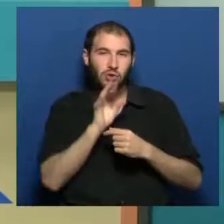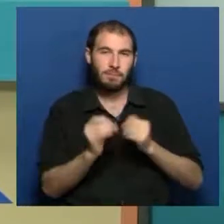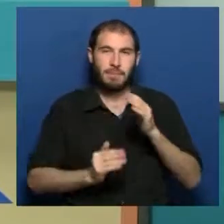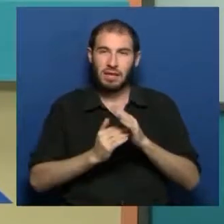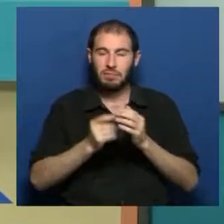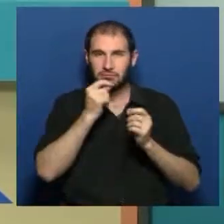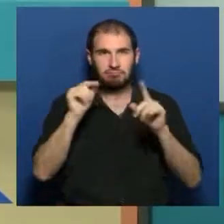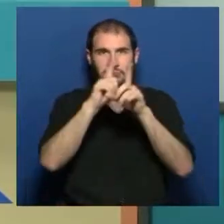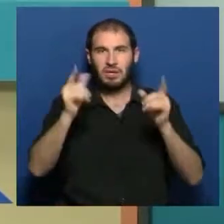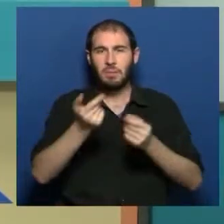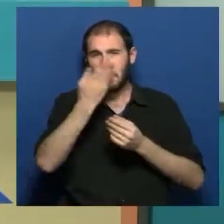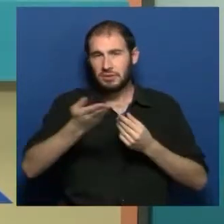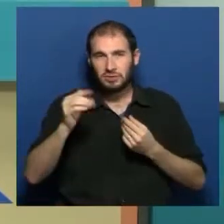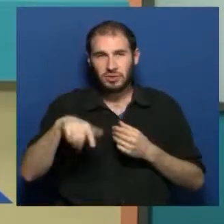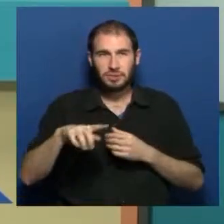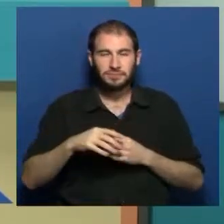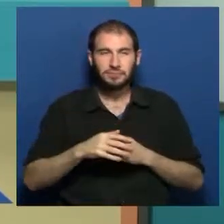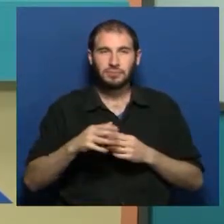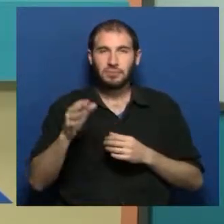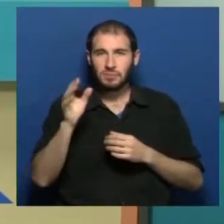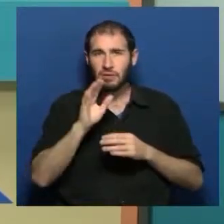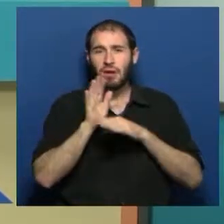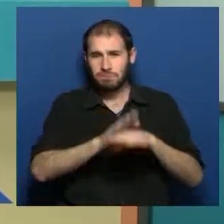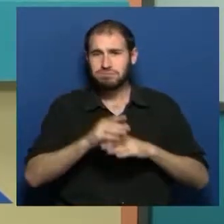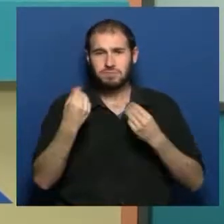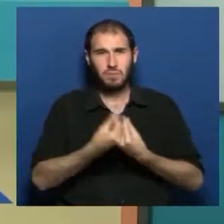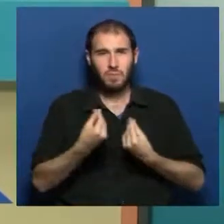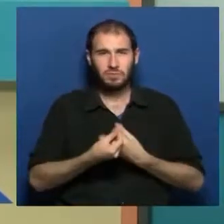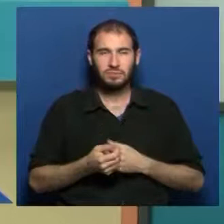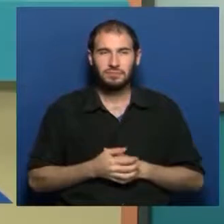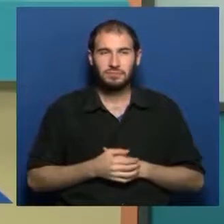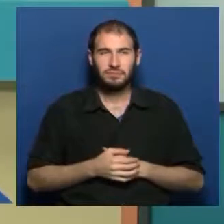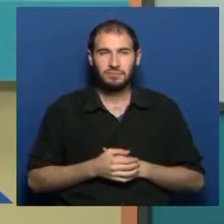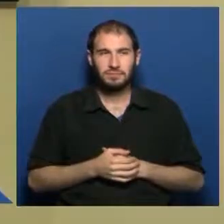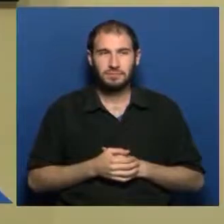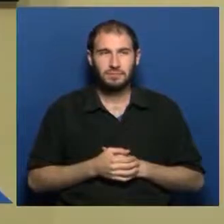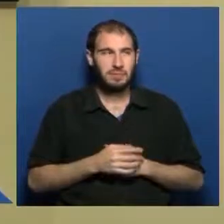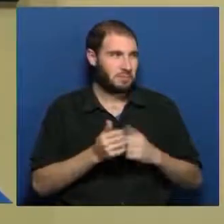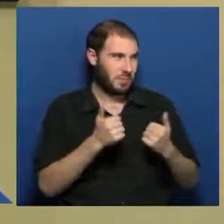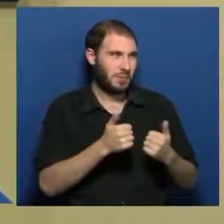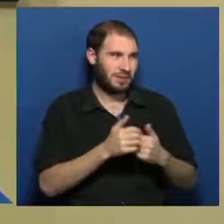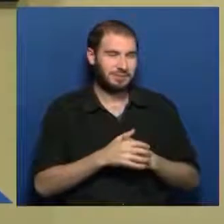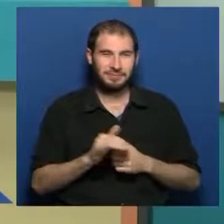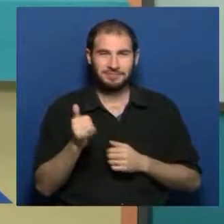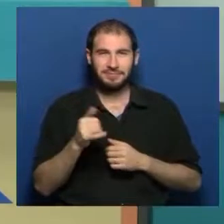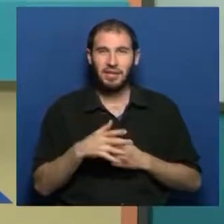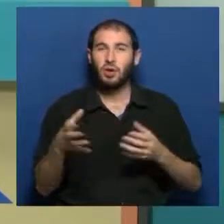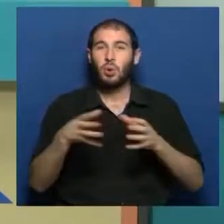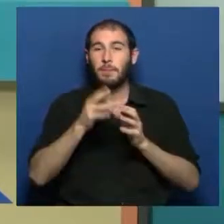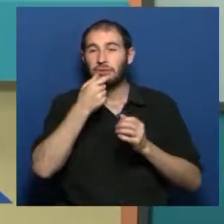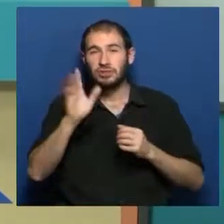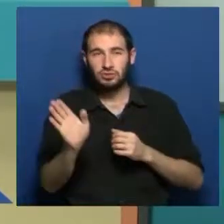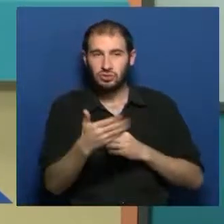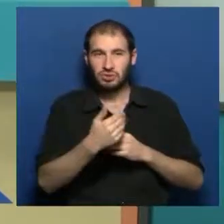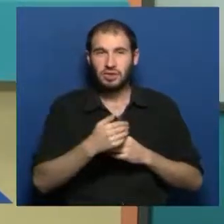era increíble la cantidad de gente, el aguante que había. Qué bueno. Tremendo. Estuvo bueno, ¿no? Sí, sí. Toda banda mendocina,